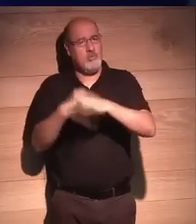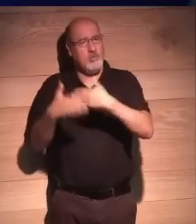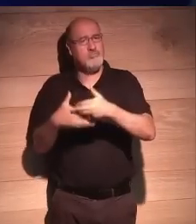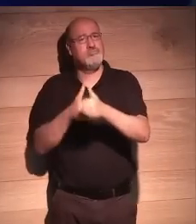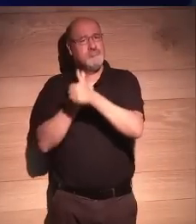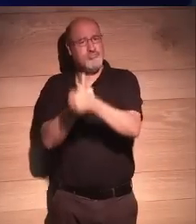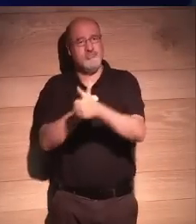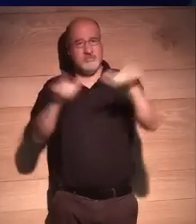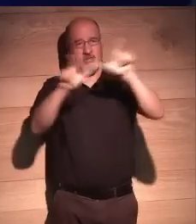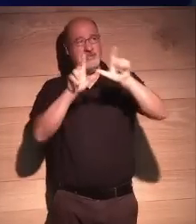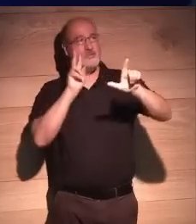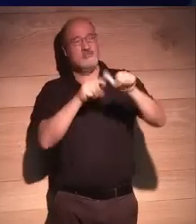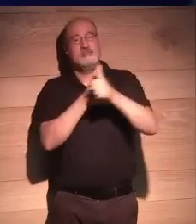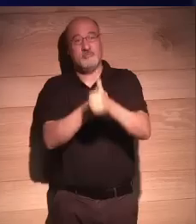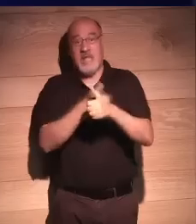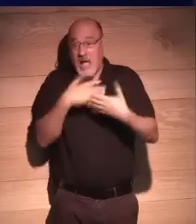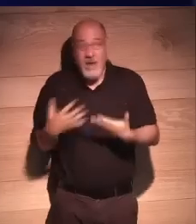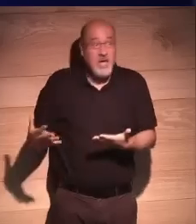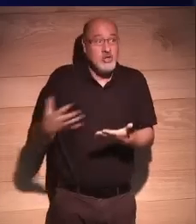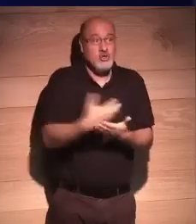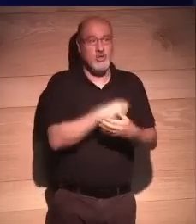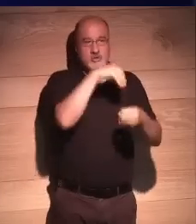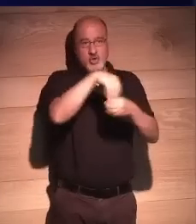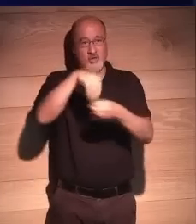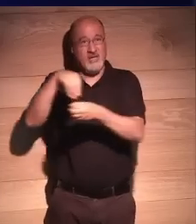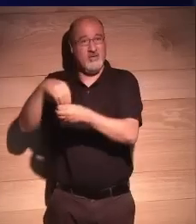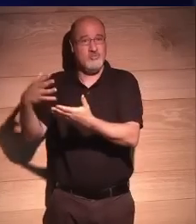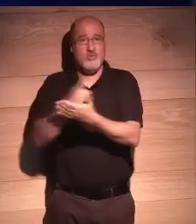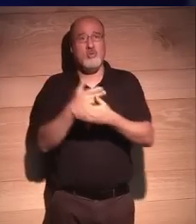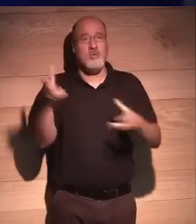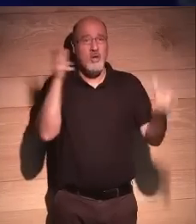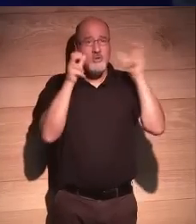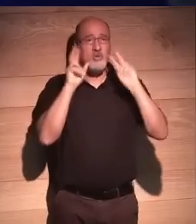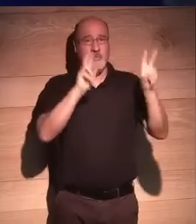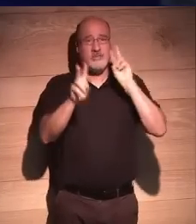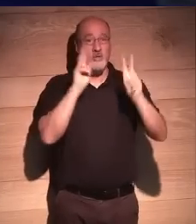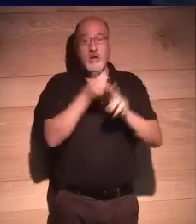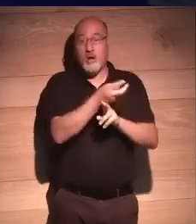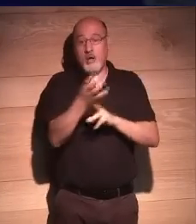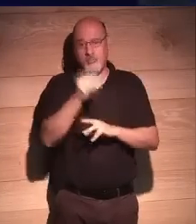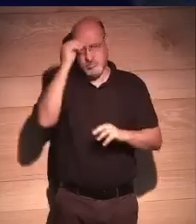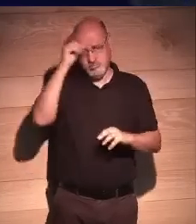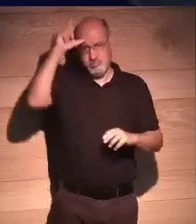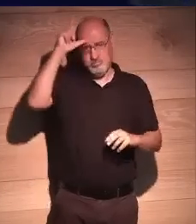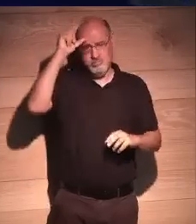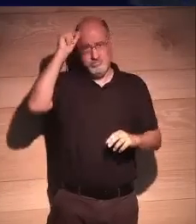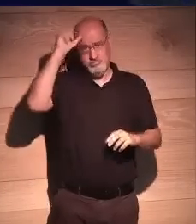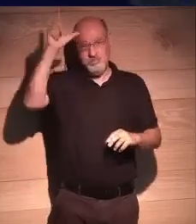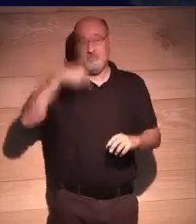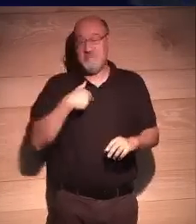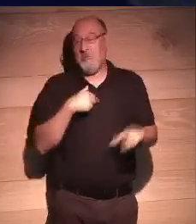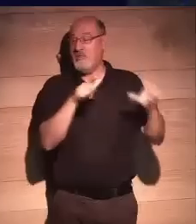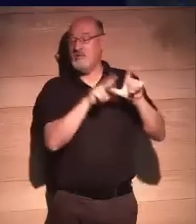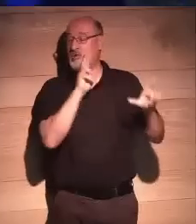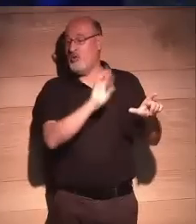nadie que no la mire, y todos son ahora mismo contenidos audiovisuales. Es decir, que si hay aquí también algún intelectual de esos de, no, yo es que no